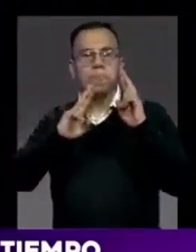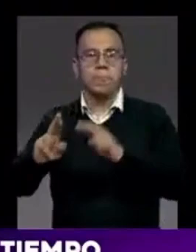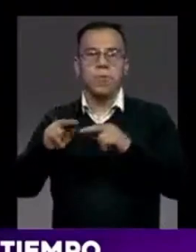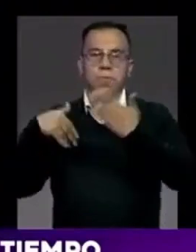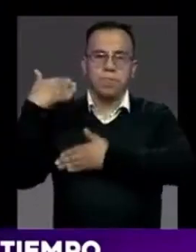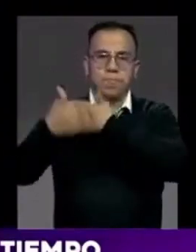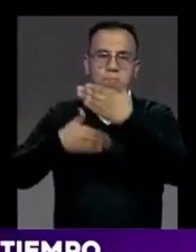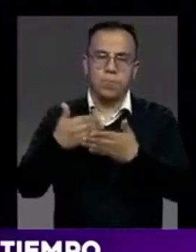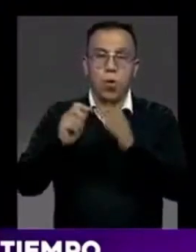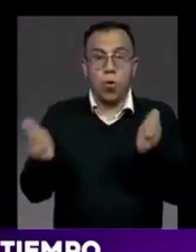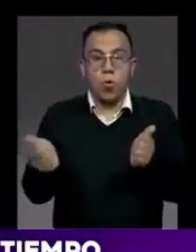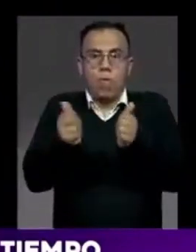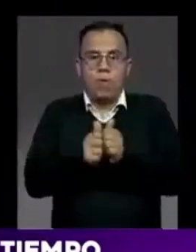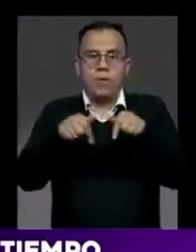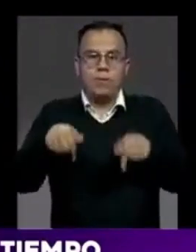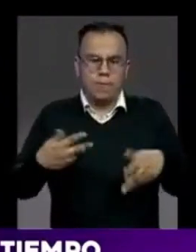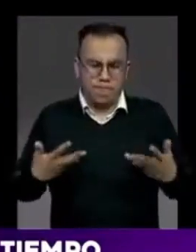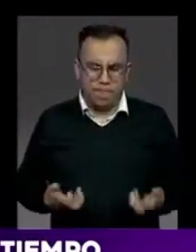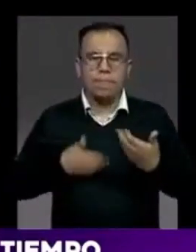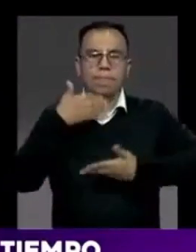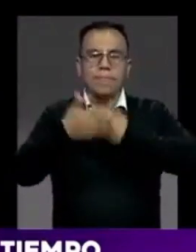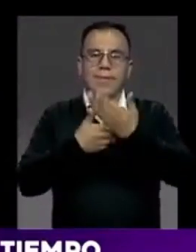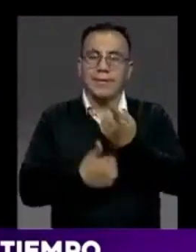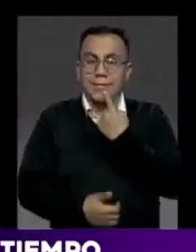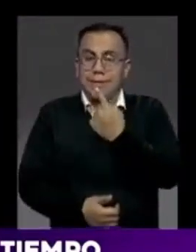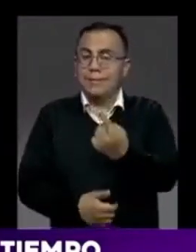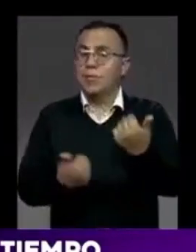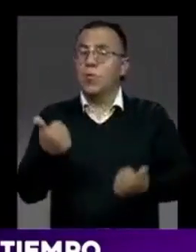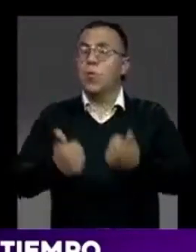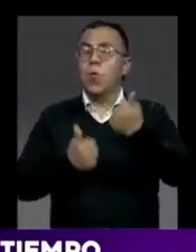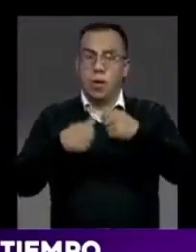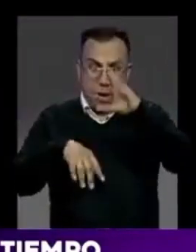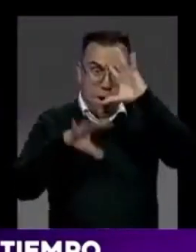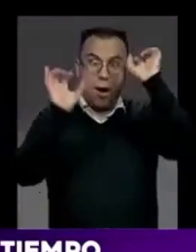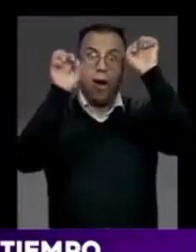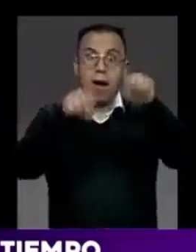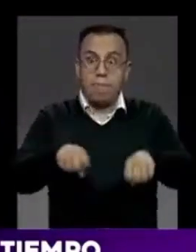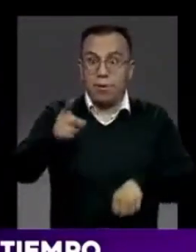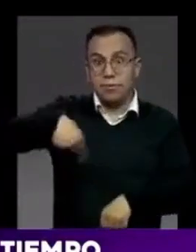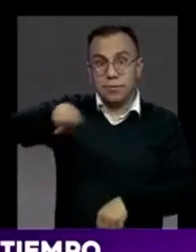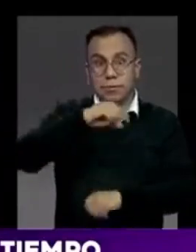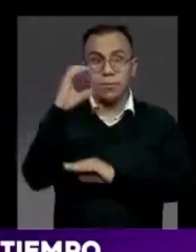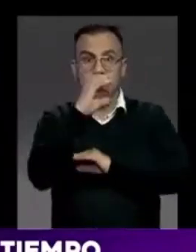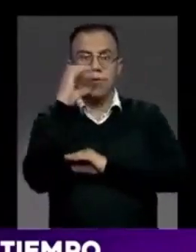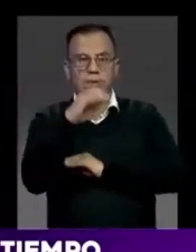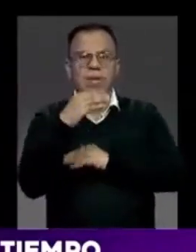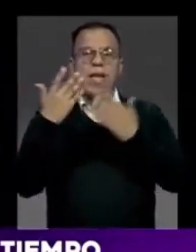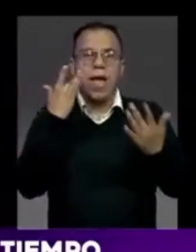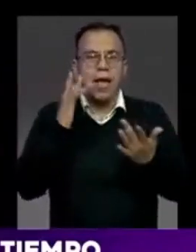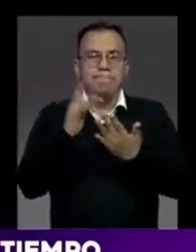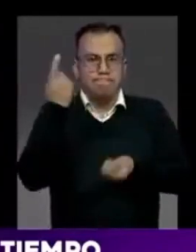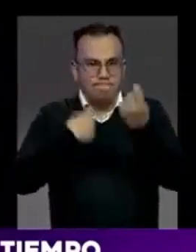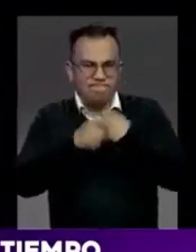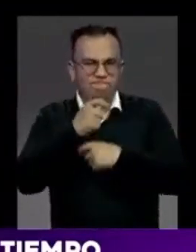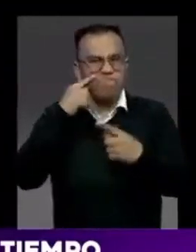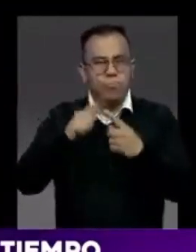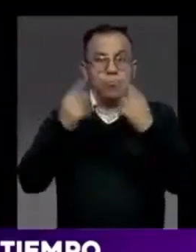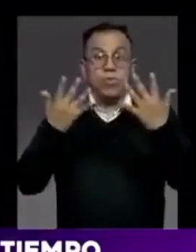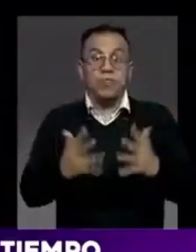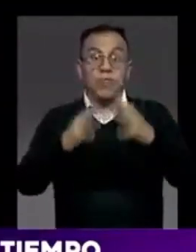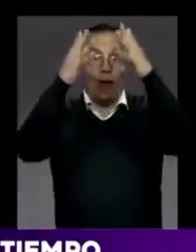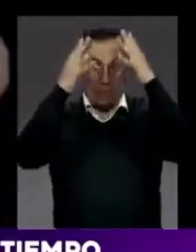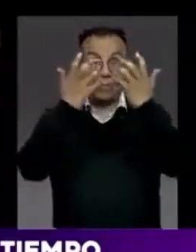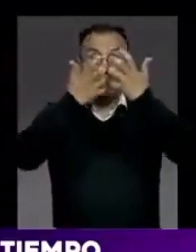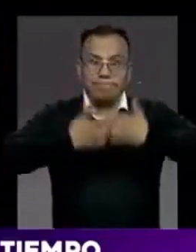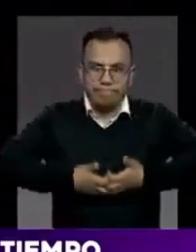y dando tú es acompañamiento tenemos que decir lo siguiente la capacidad que tienen los colombianos hay que venderla las ferias empresariales